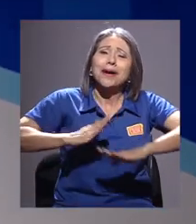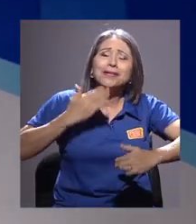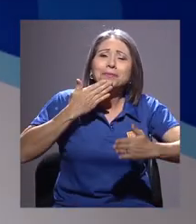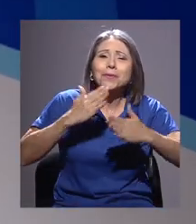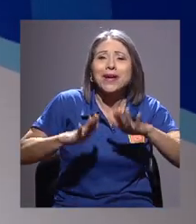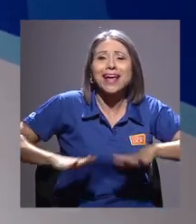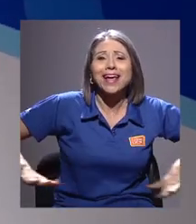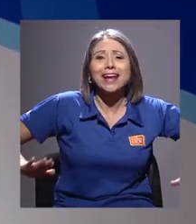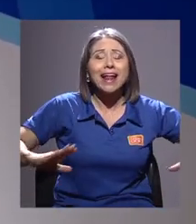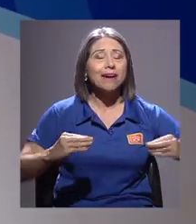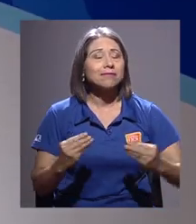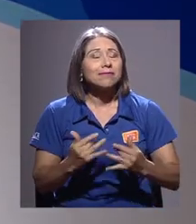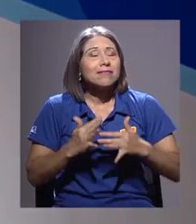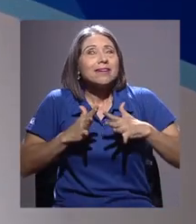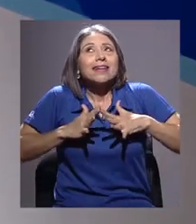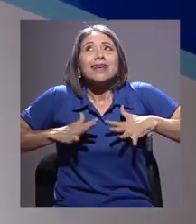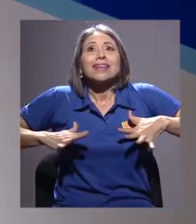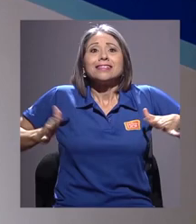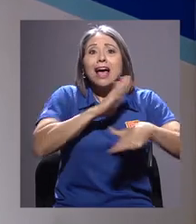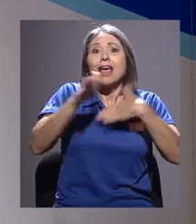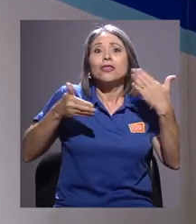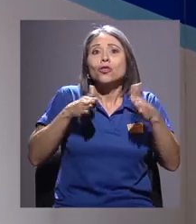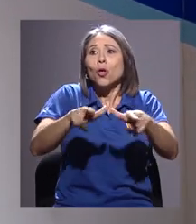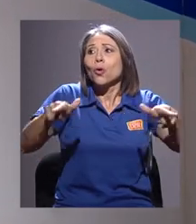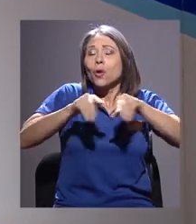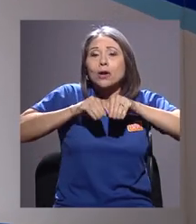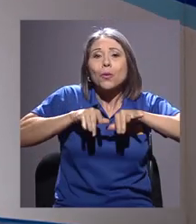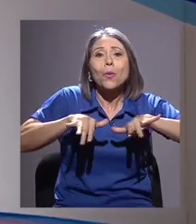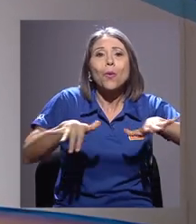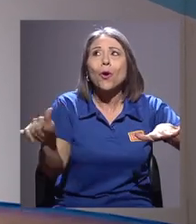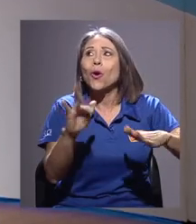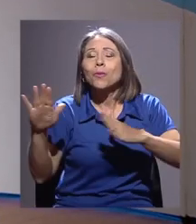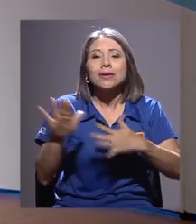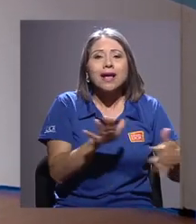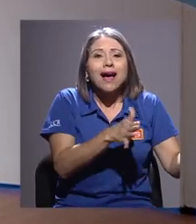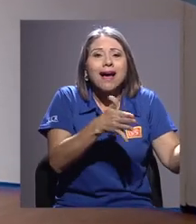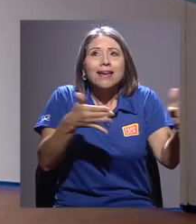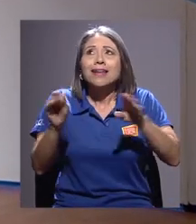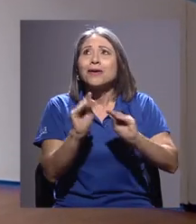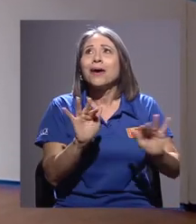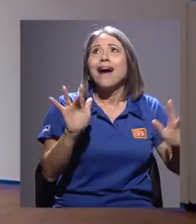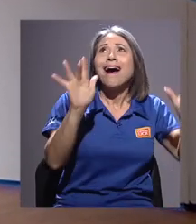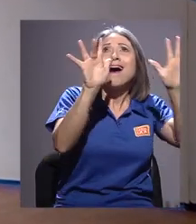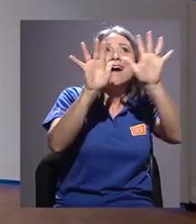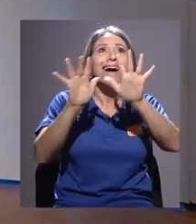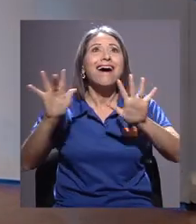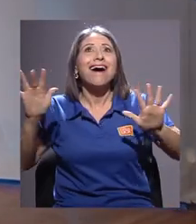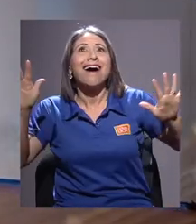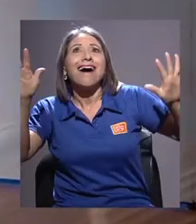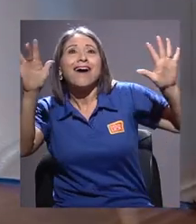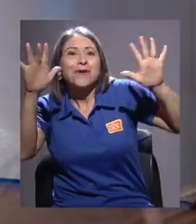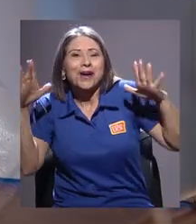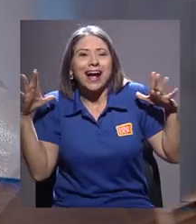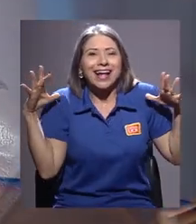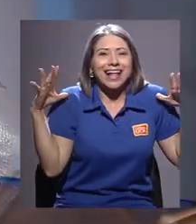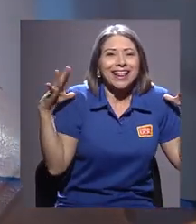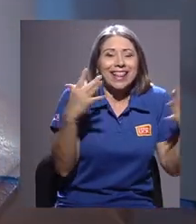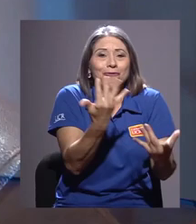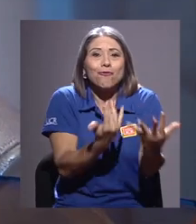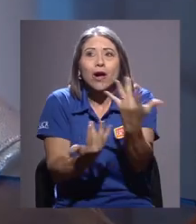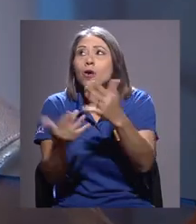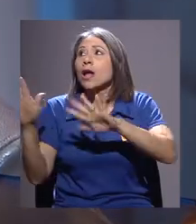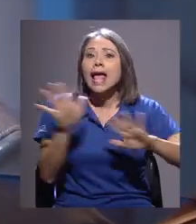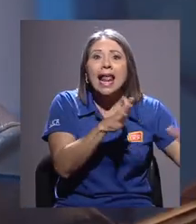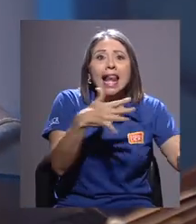fresca y omnisciente como el aire o una nube de estrellas, aventados por un ángel de fuego. Y es que el aire no es